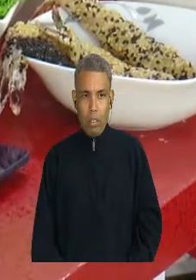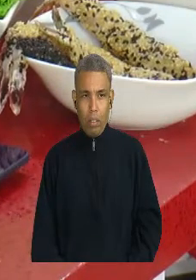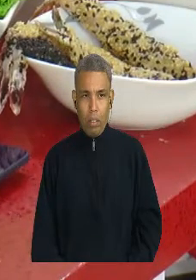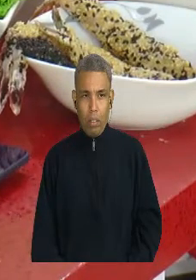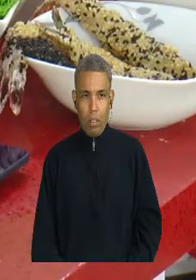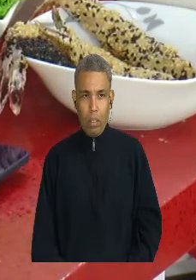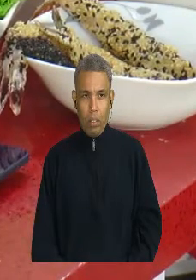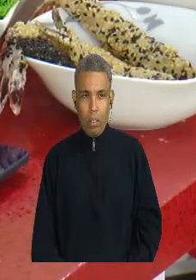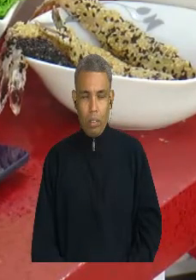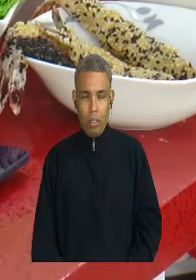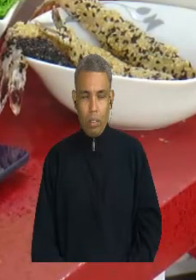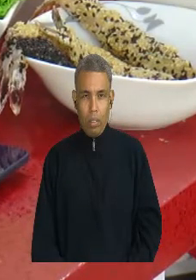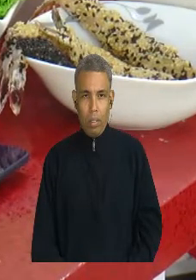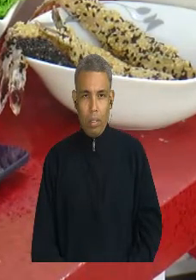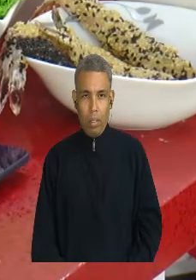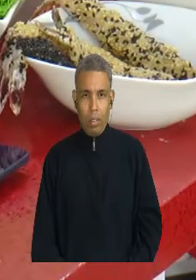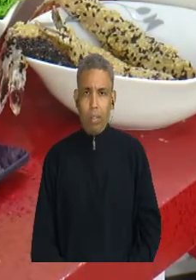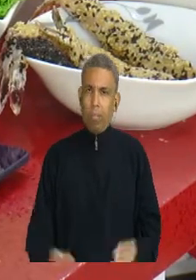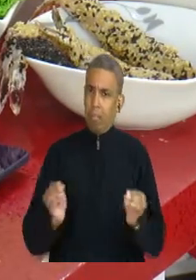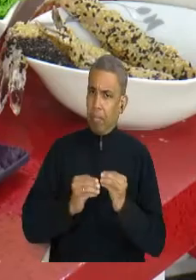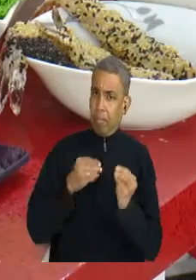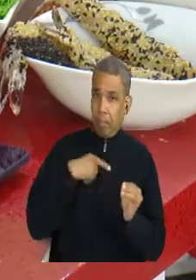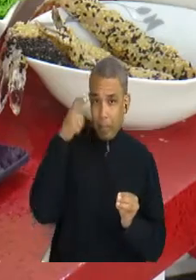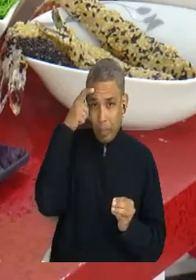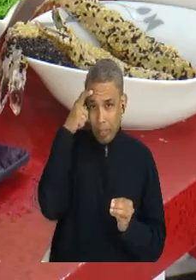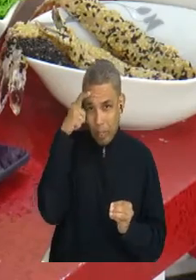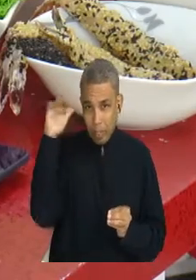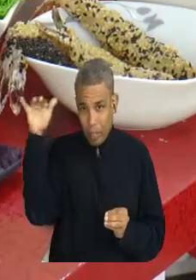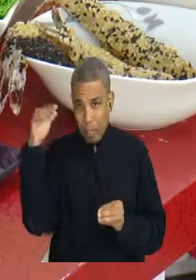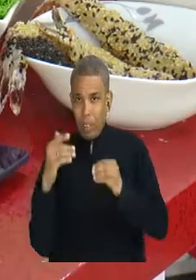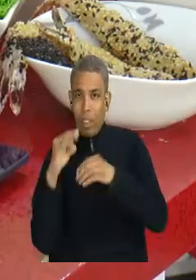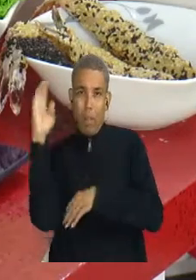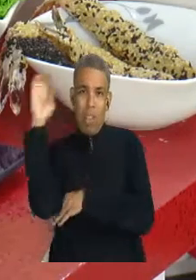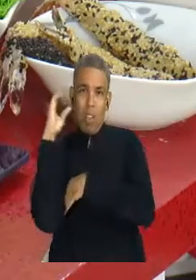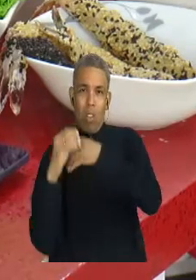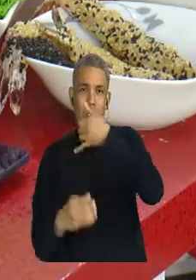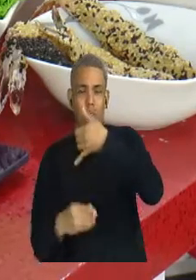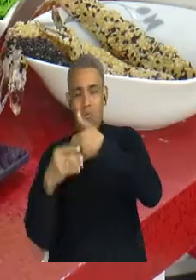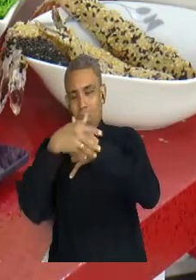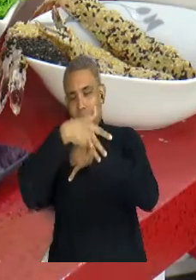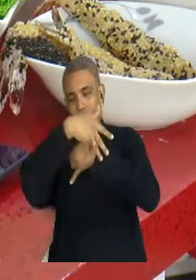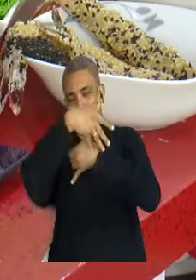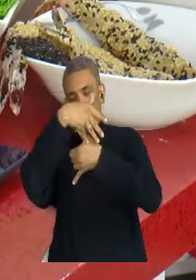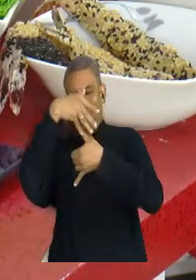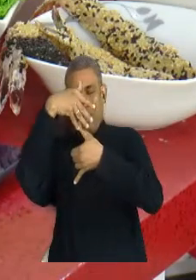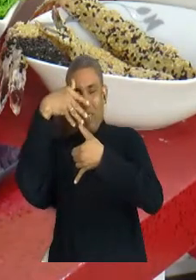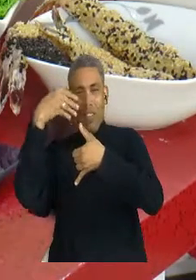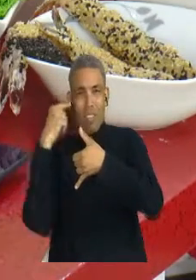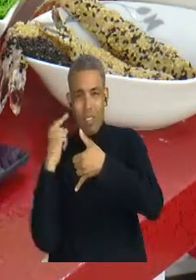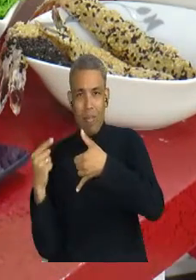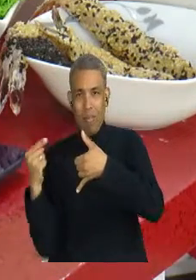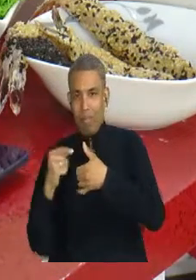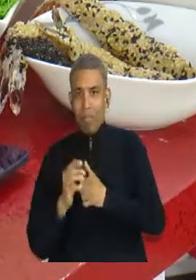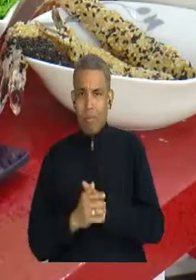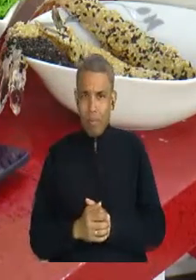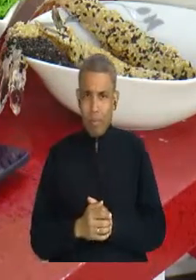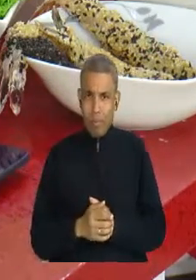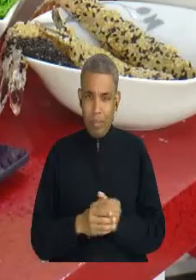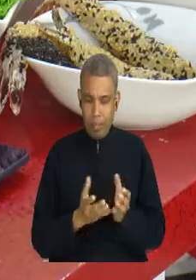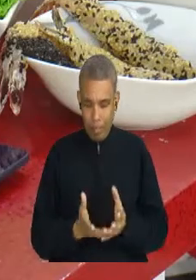normalmente, en Cartagena, así en las costas de nuestro país, vamos a encontrar este ceviche, pero no lo vamos a encontrar en